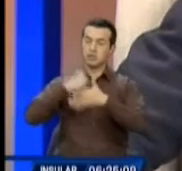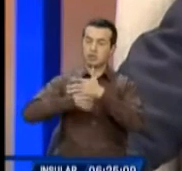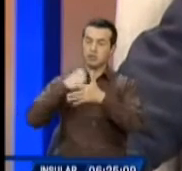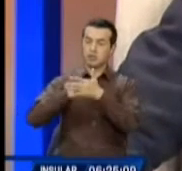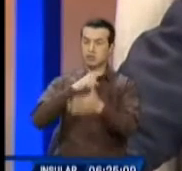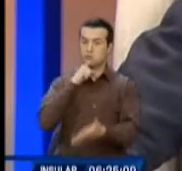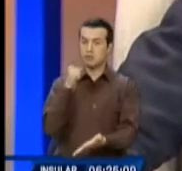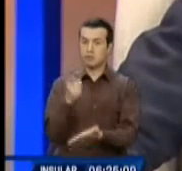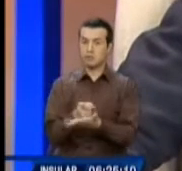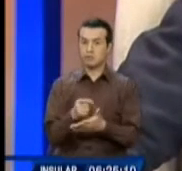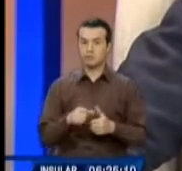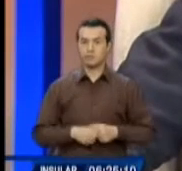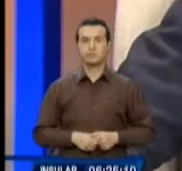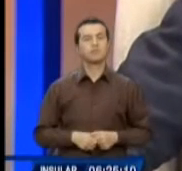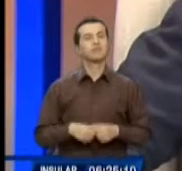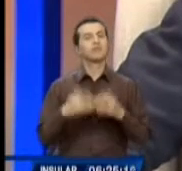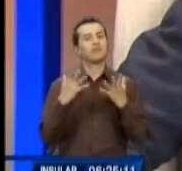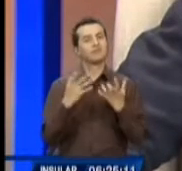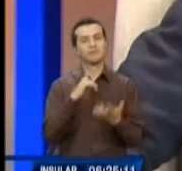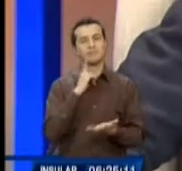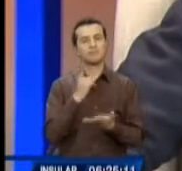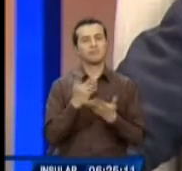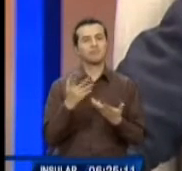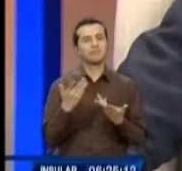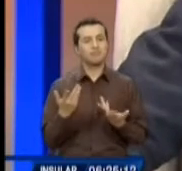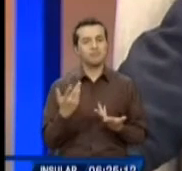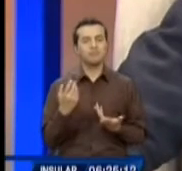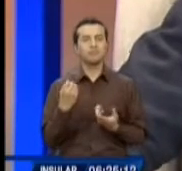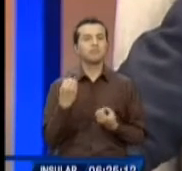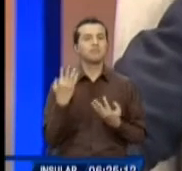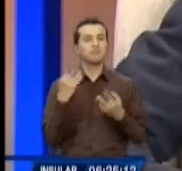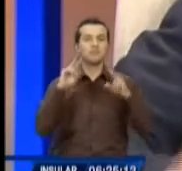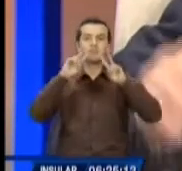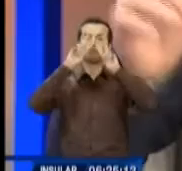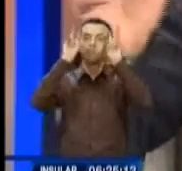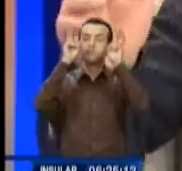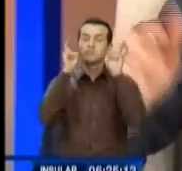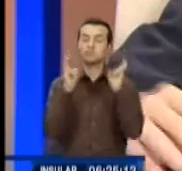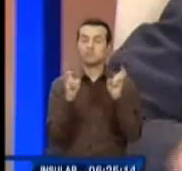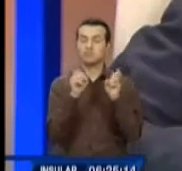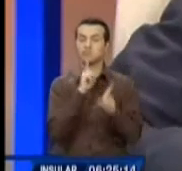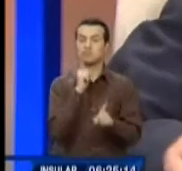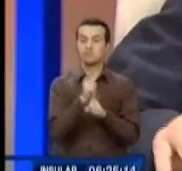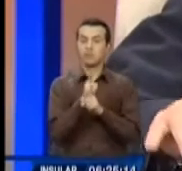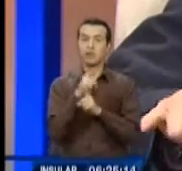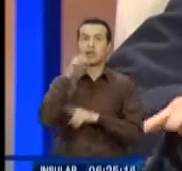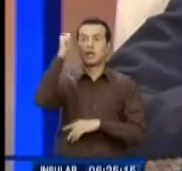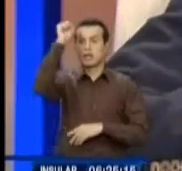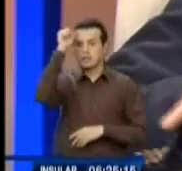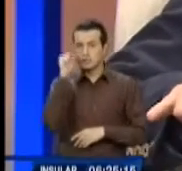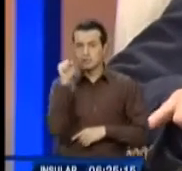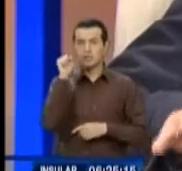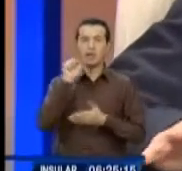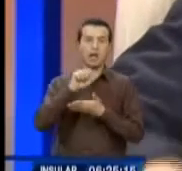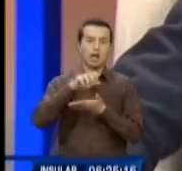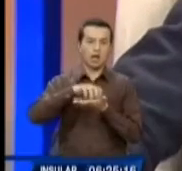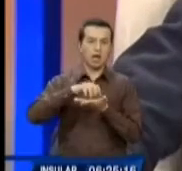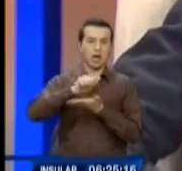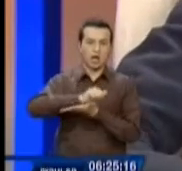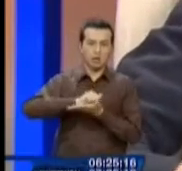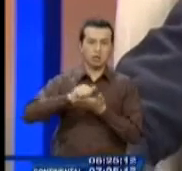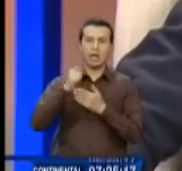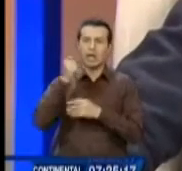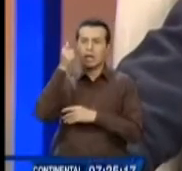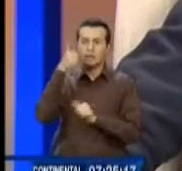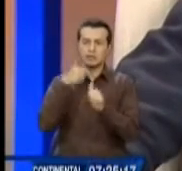mismo. Pero queríamos precisamente topar temáticas que tengan que ver con tanto la sierra, el Azuay llega casi a la costa,